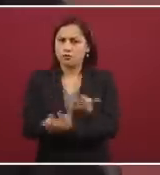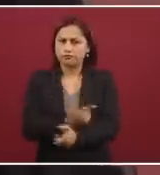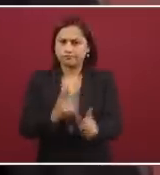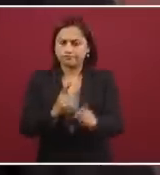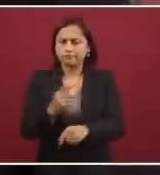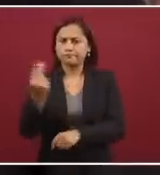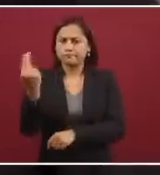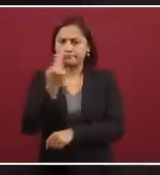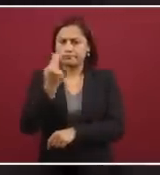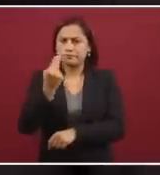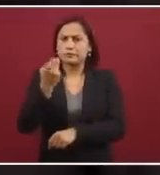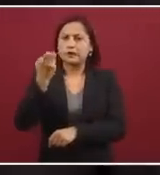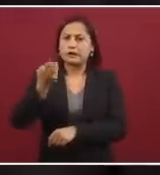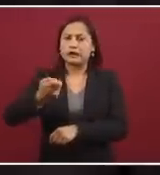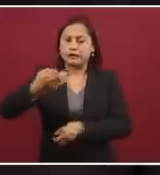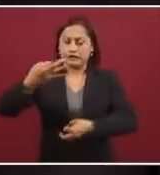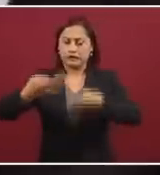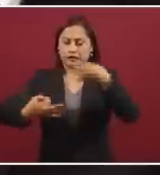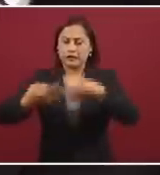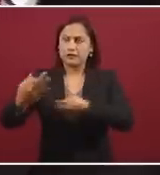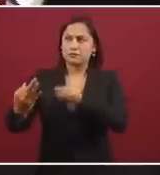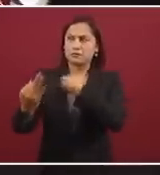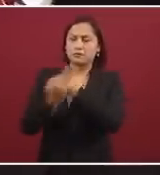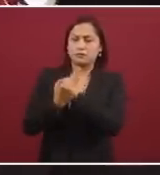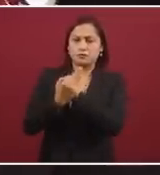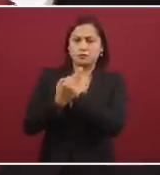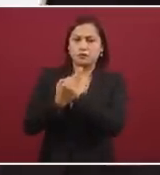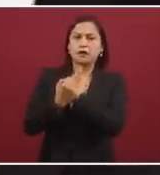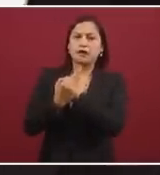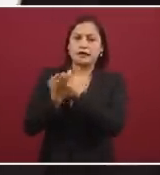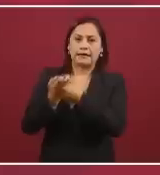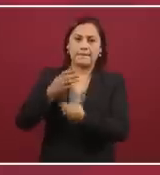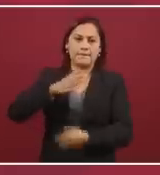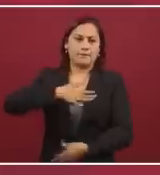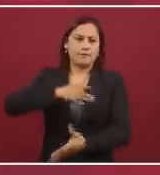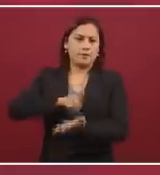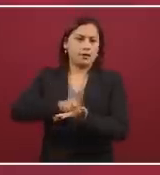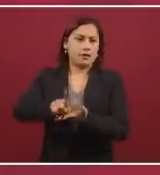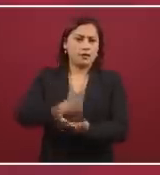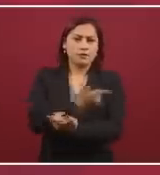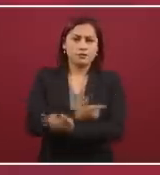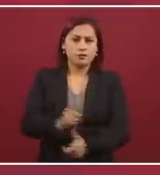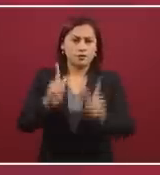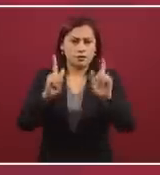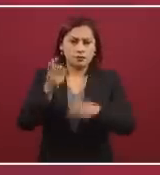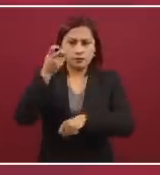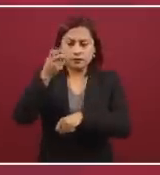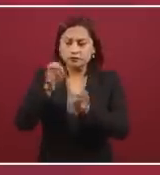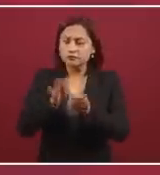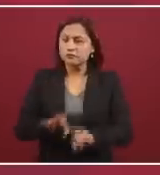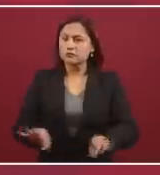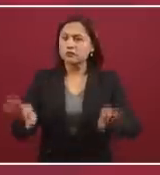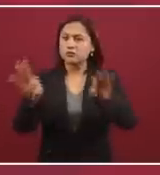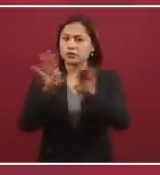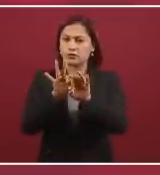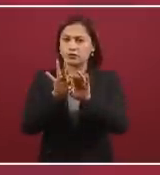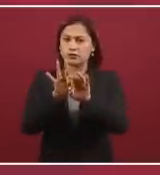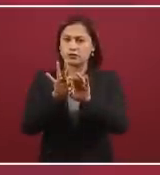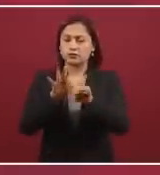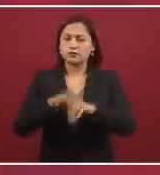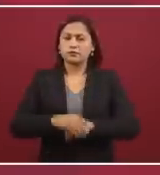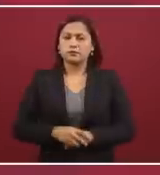es la esencia de la libertad pero no puede